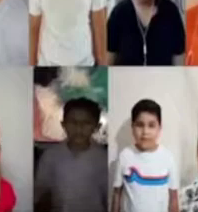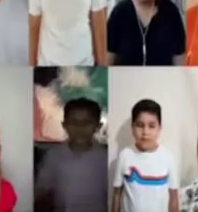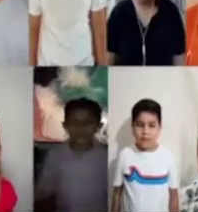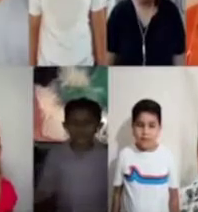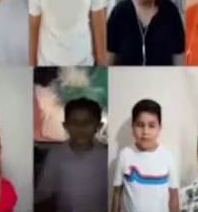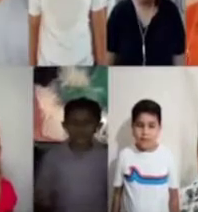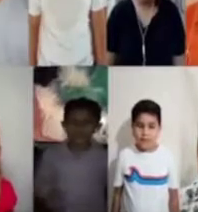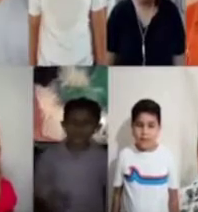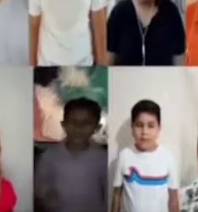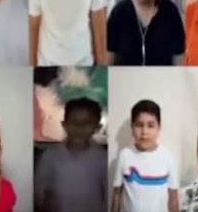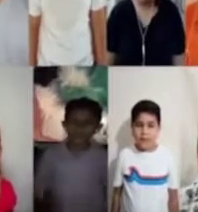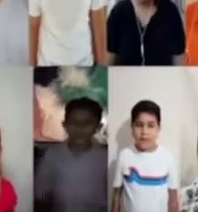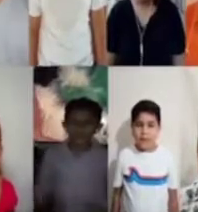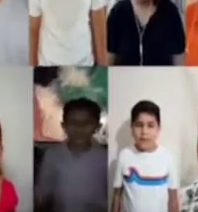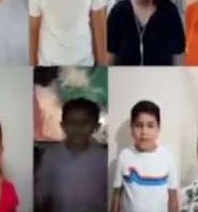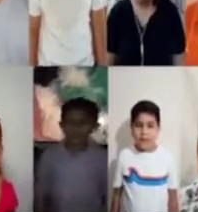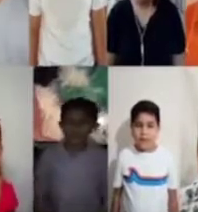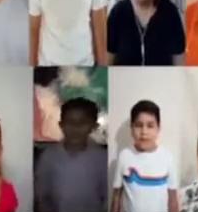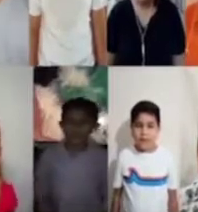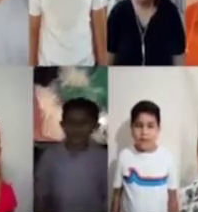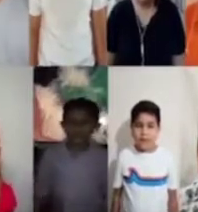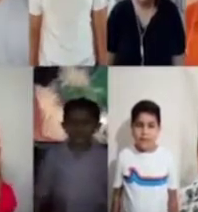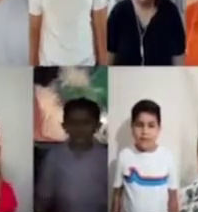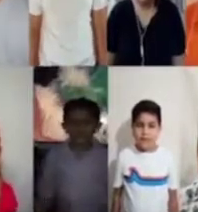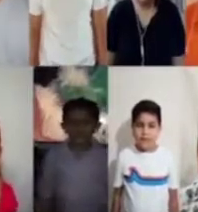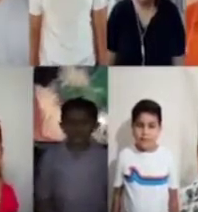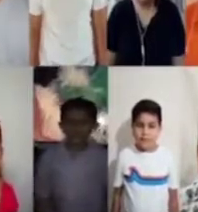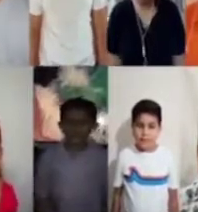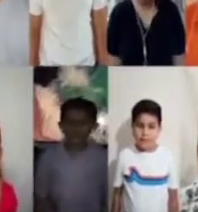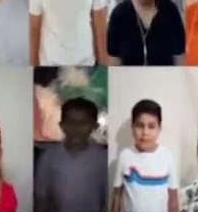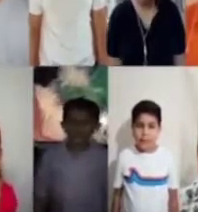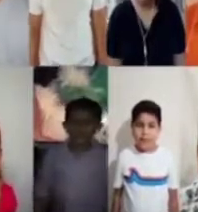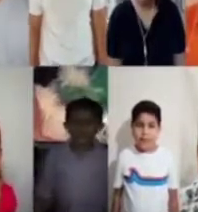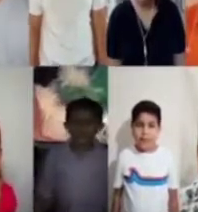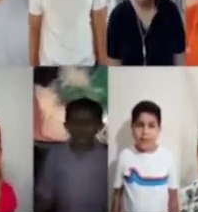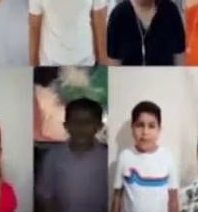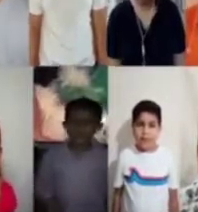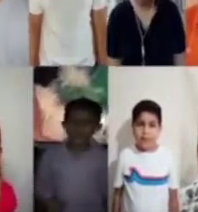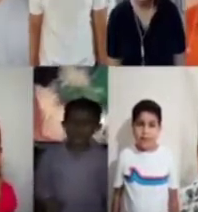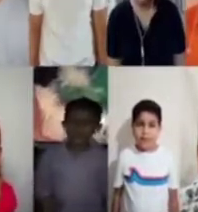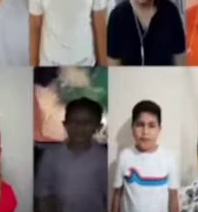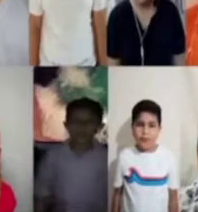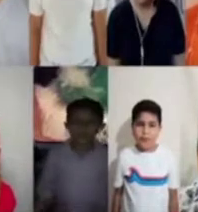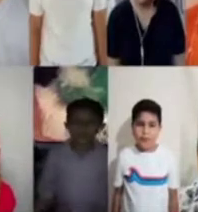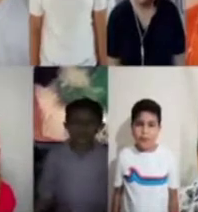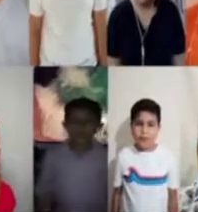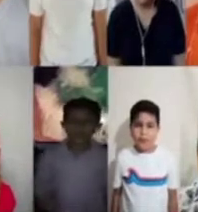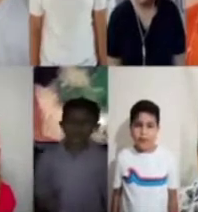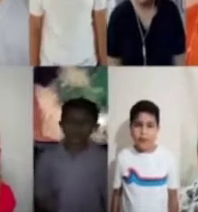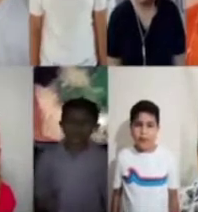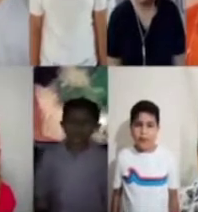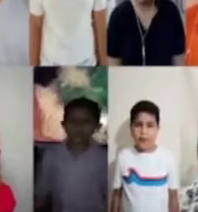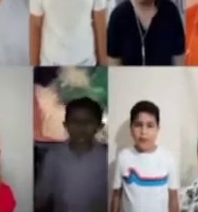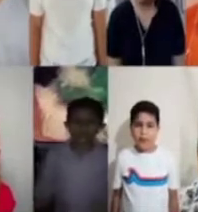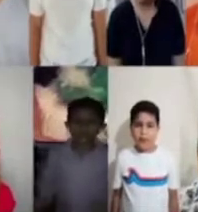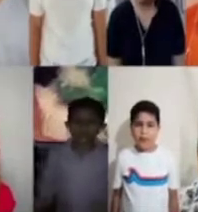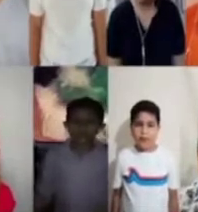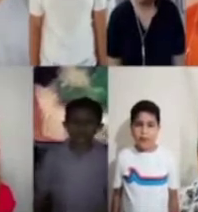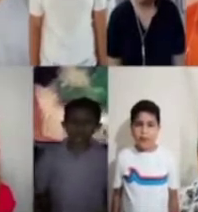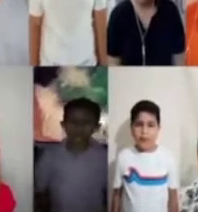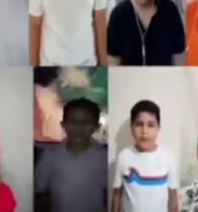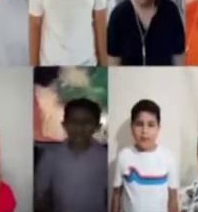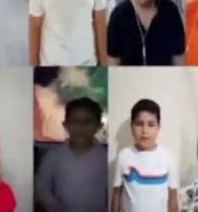playa se acercó y envidiando a las cochitas por su pálido